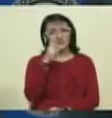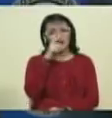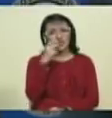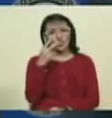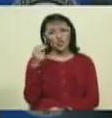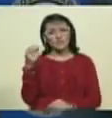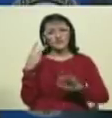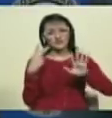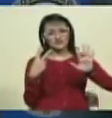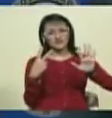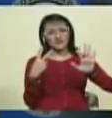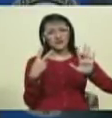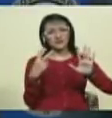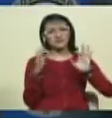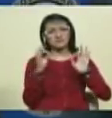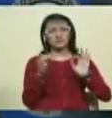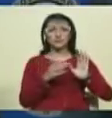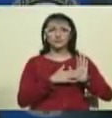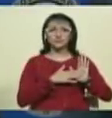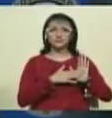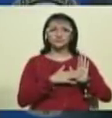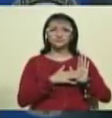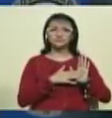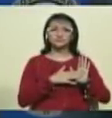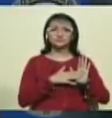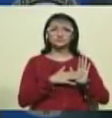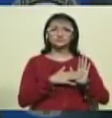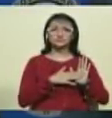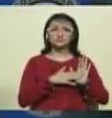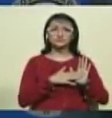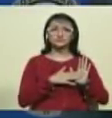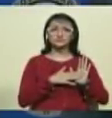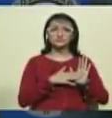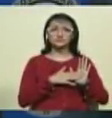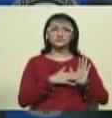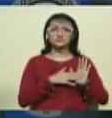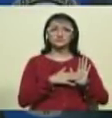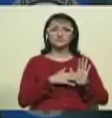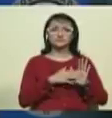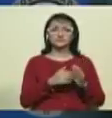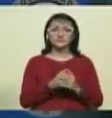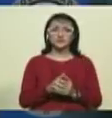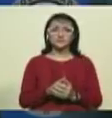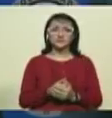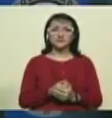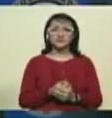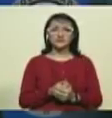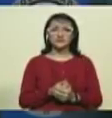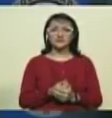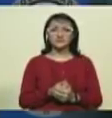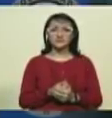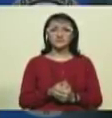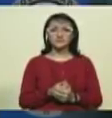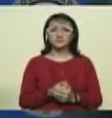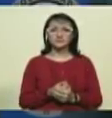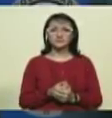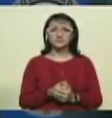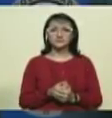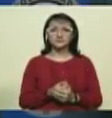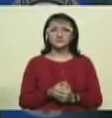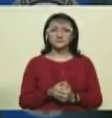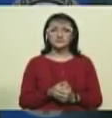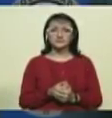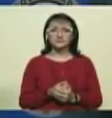2007 decretó una amnistía a todos esos señores que andan por el mundo pidiendo sanciones